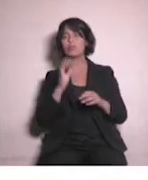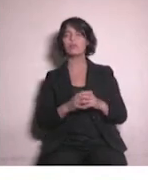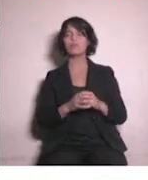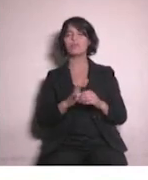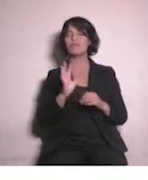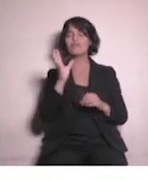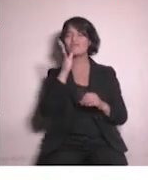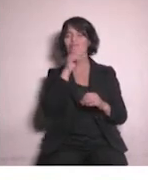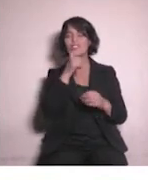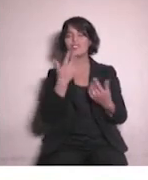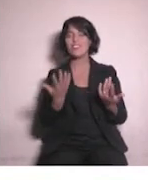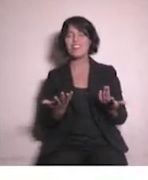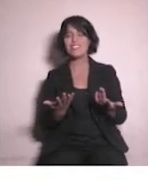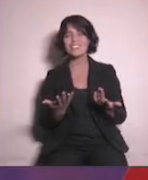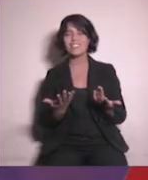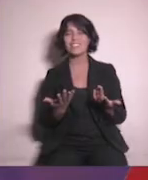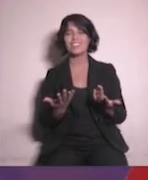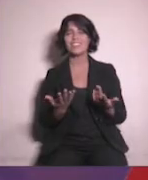No hay que ser